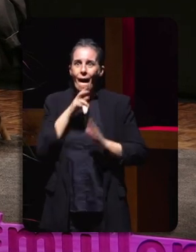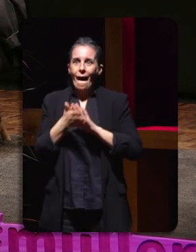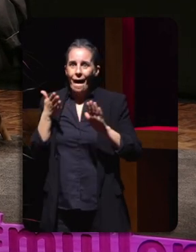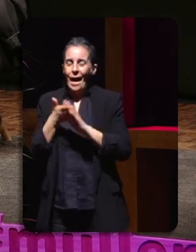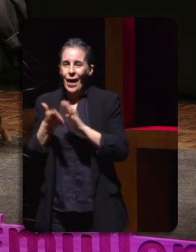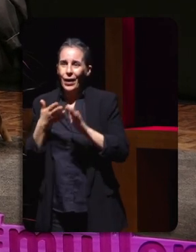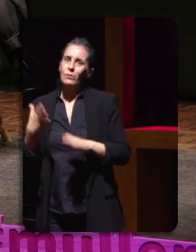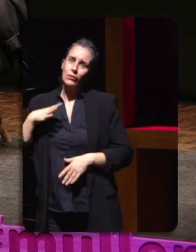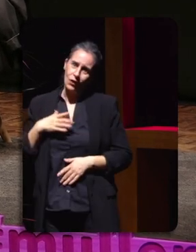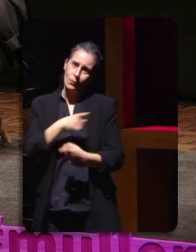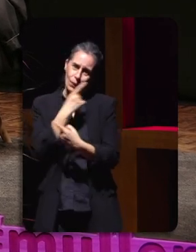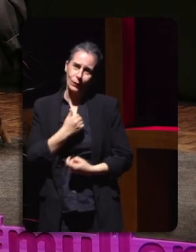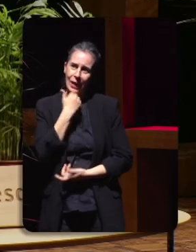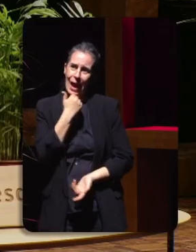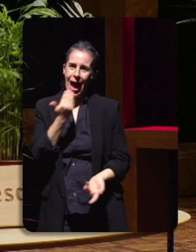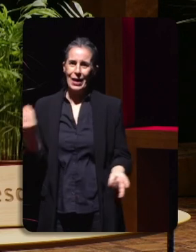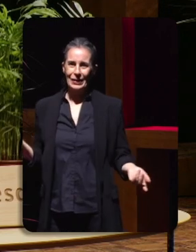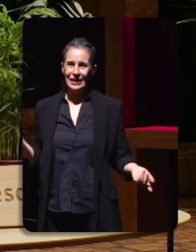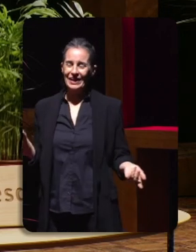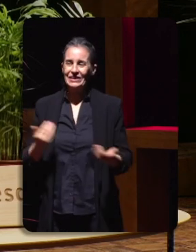decidme algo tío